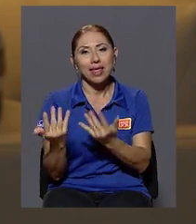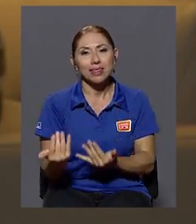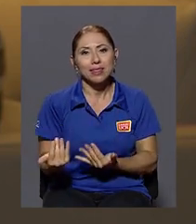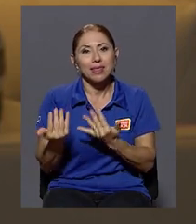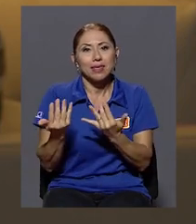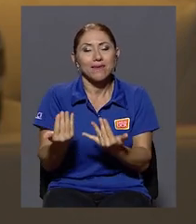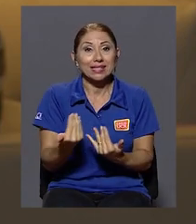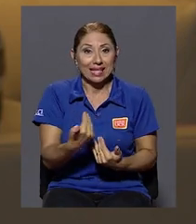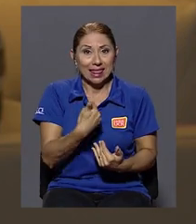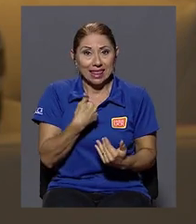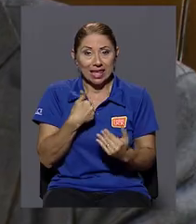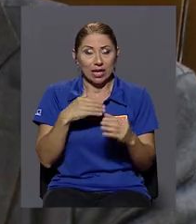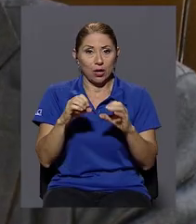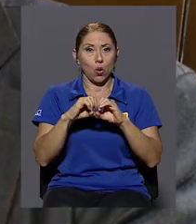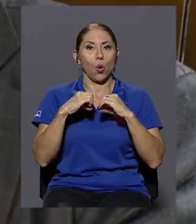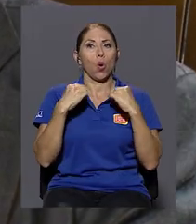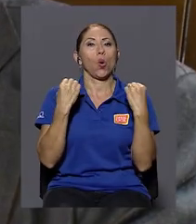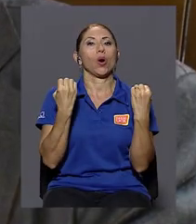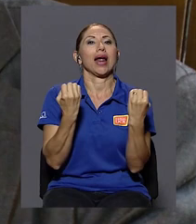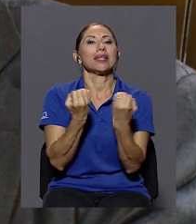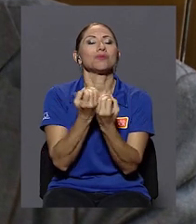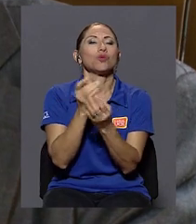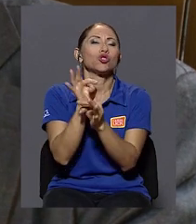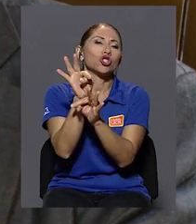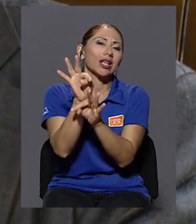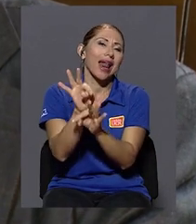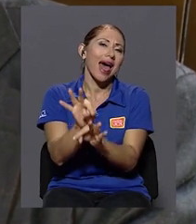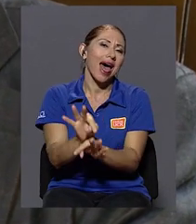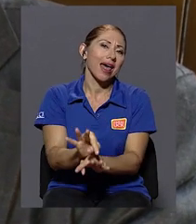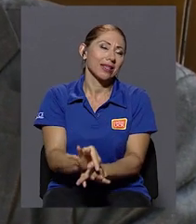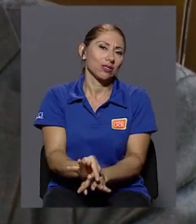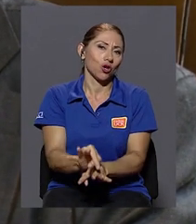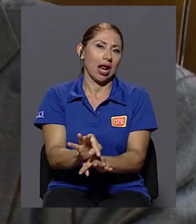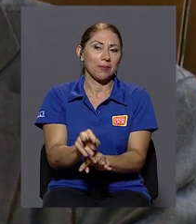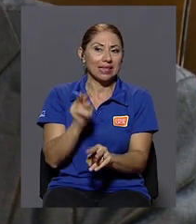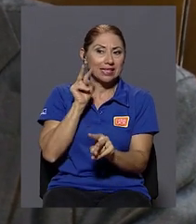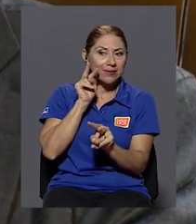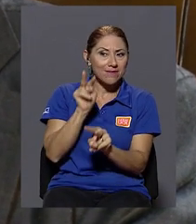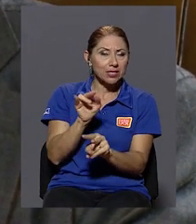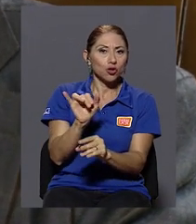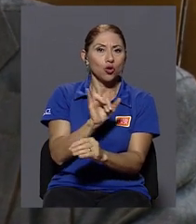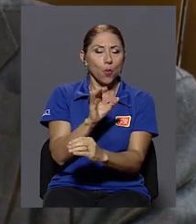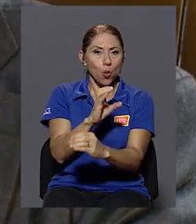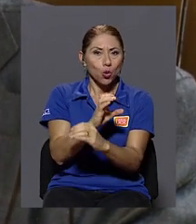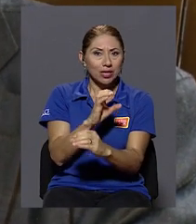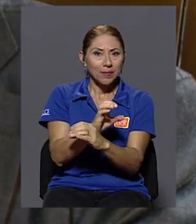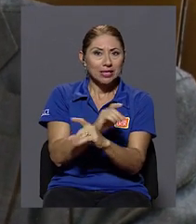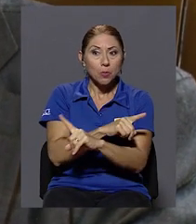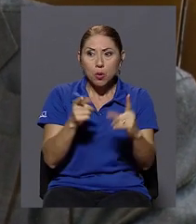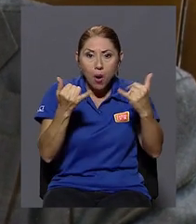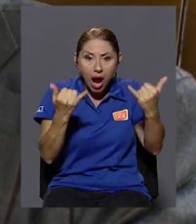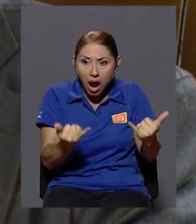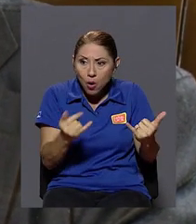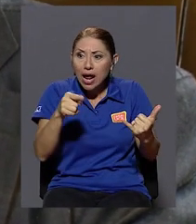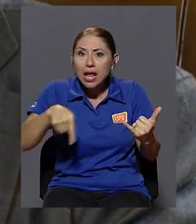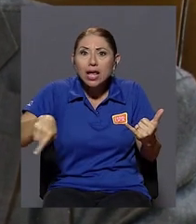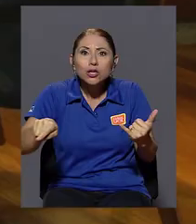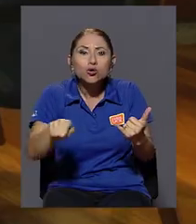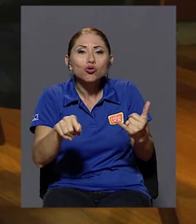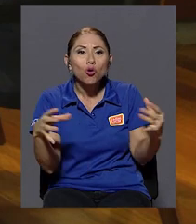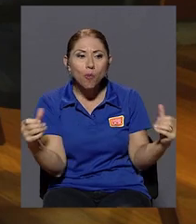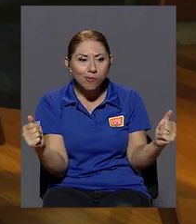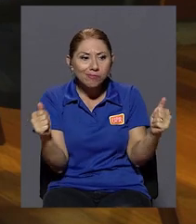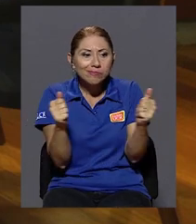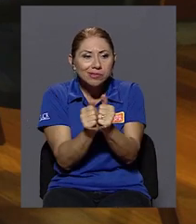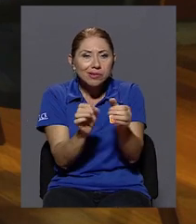que organismos, digamos que tradicionalmente percibidos como conservadores, ahora están articulando como